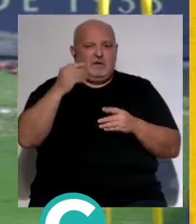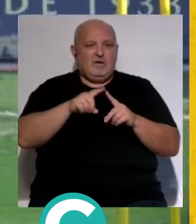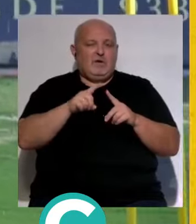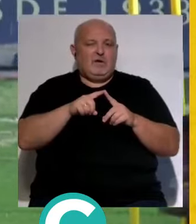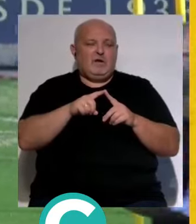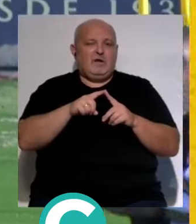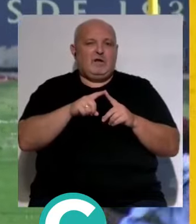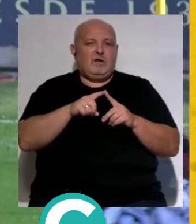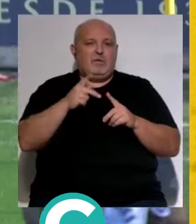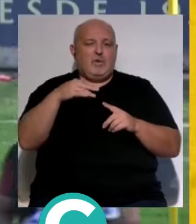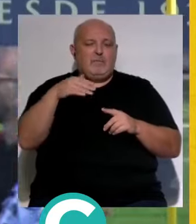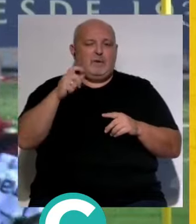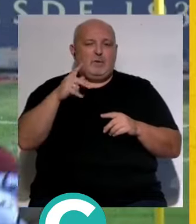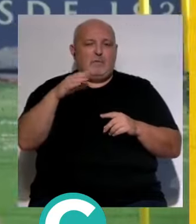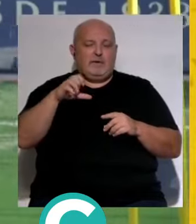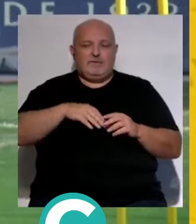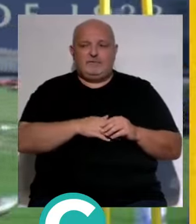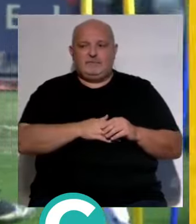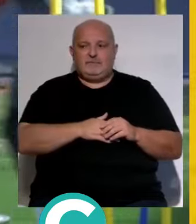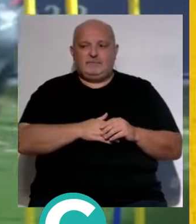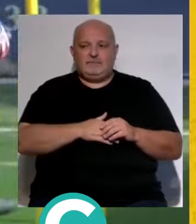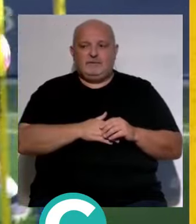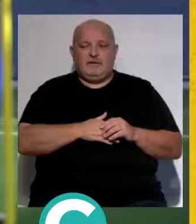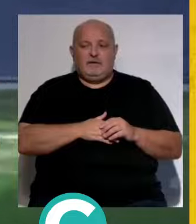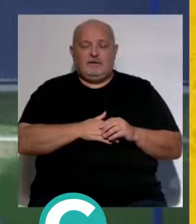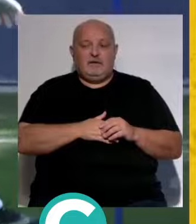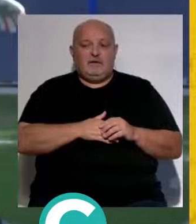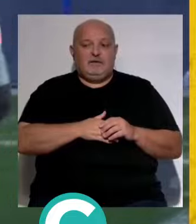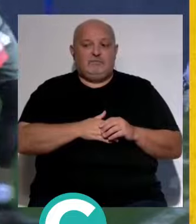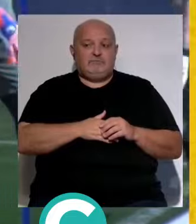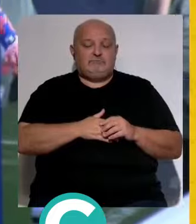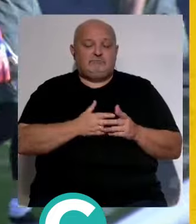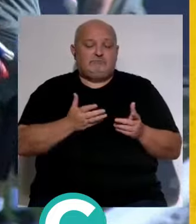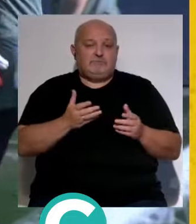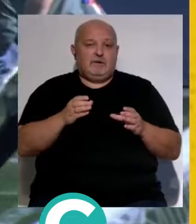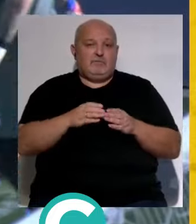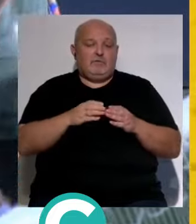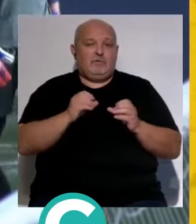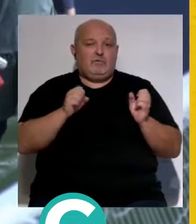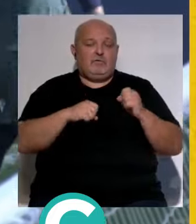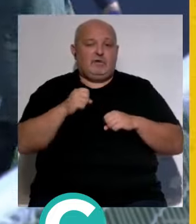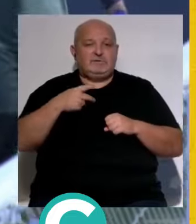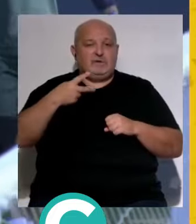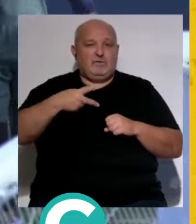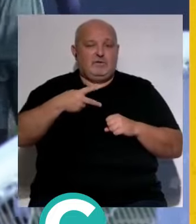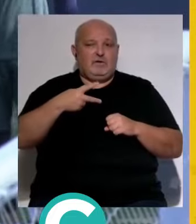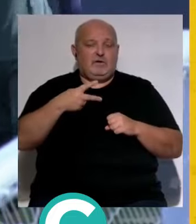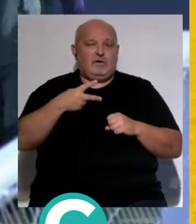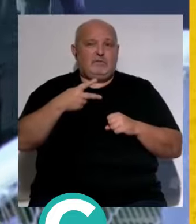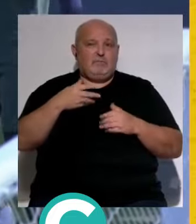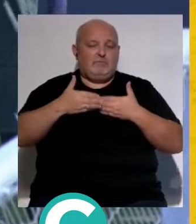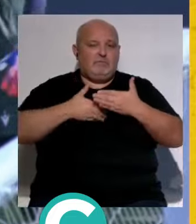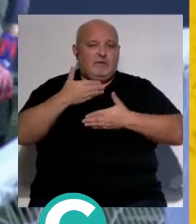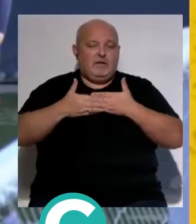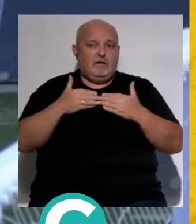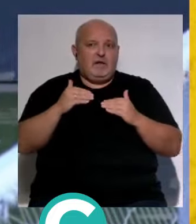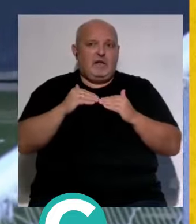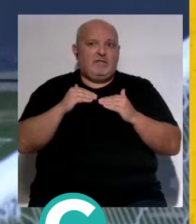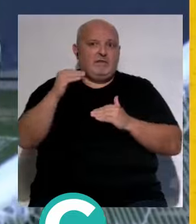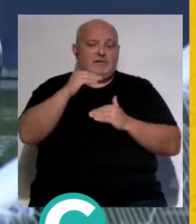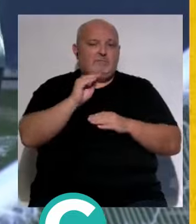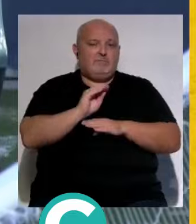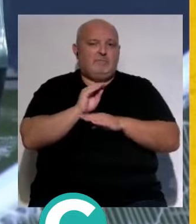ahora de Koumé, ¿no? Koumé. Pero si queremos tener un equipo competitivo en segunda, con aspiraciones de ascenso, también